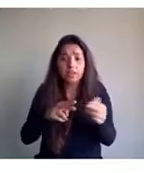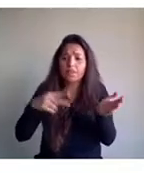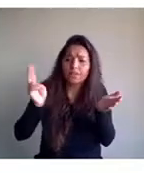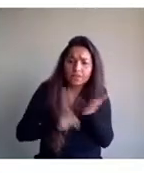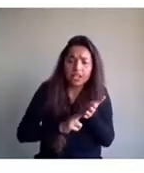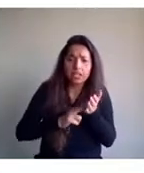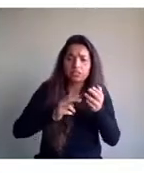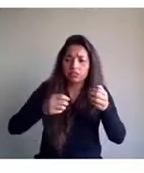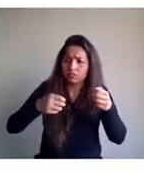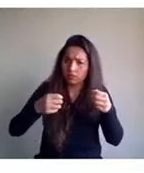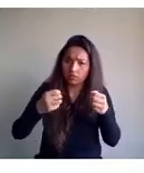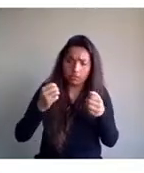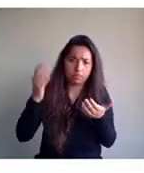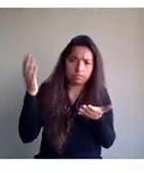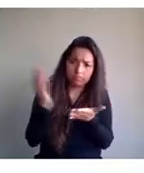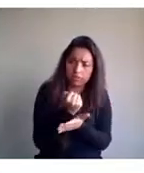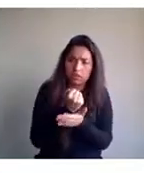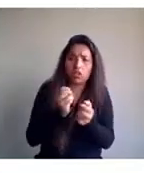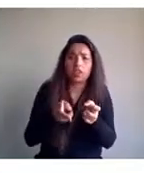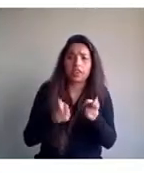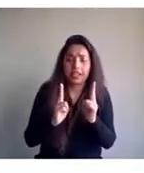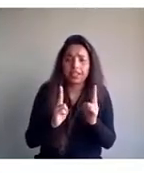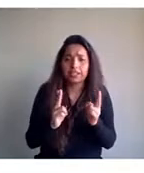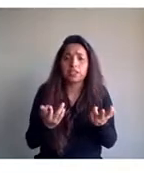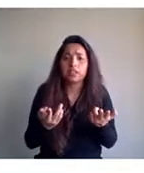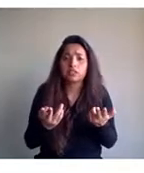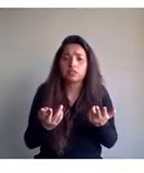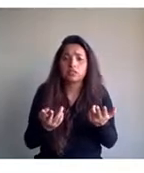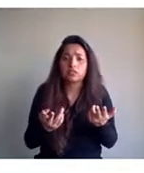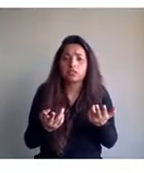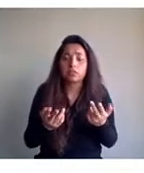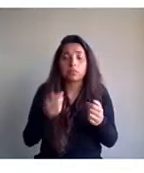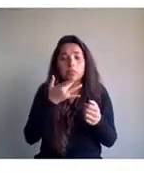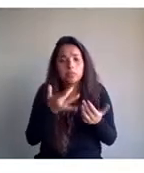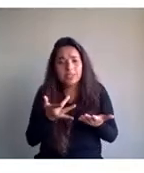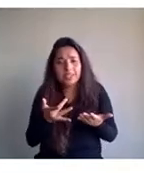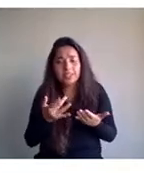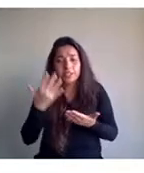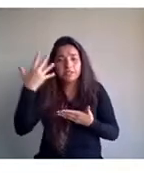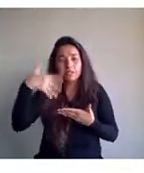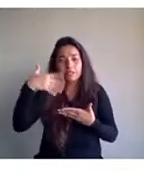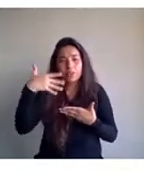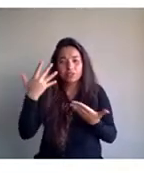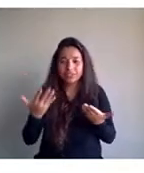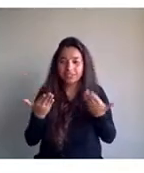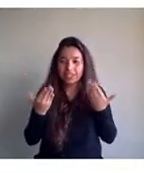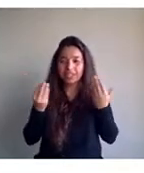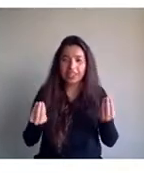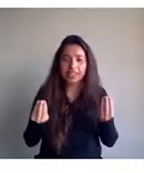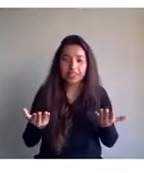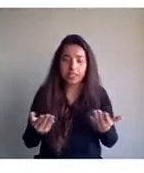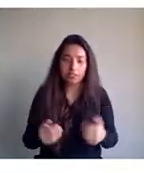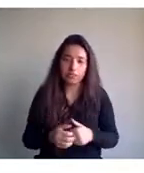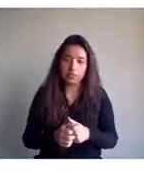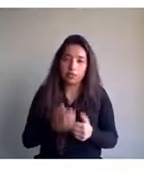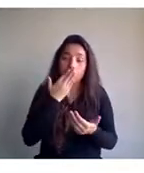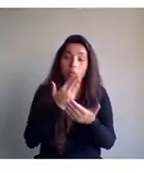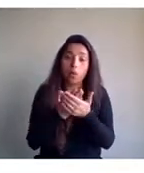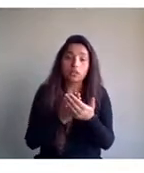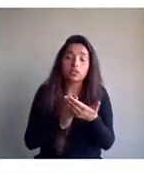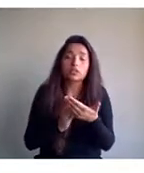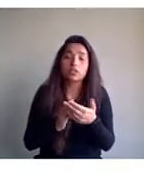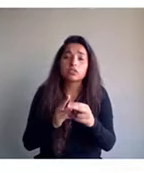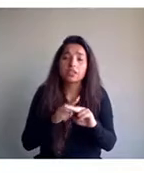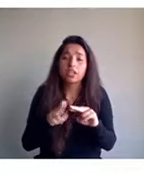hablando además de lo más sagrado lo que dio lugar además a la creación de una organización como naciones unidas que fue la declaración universal